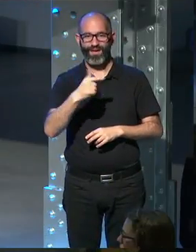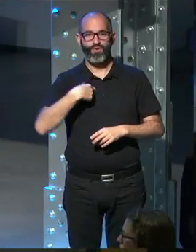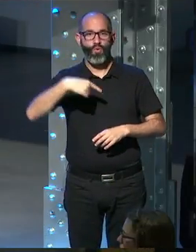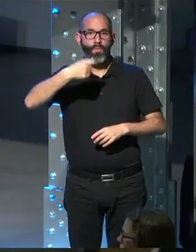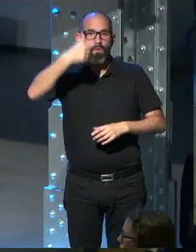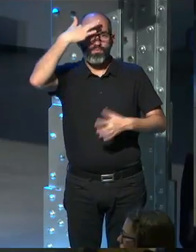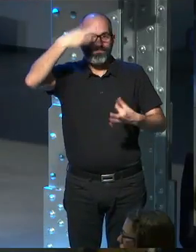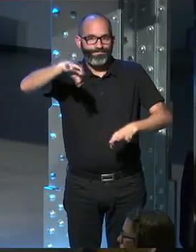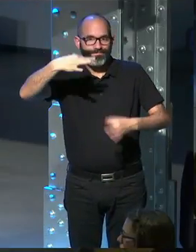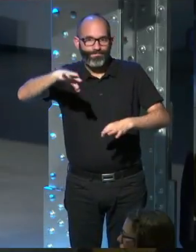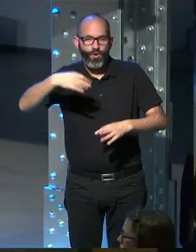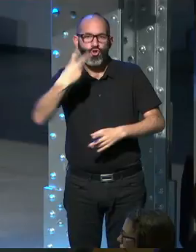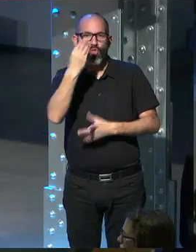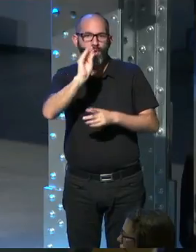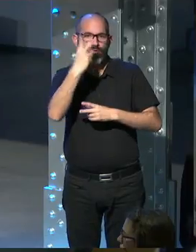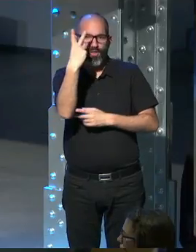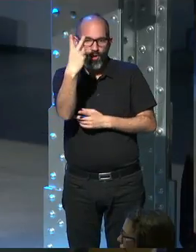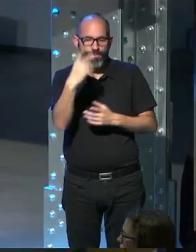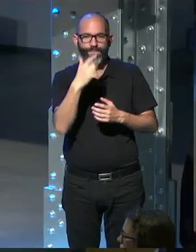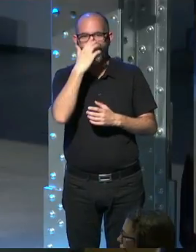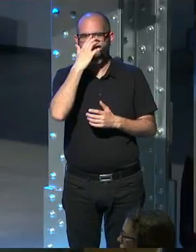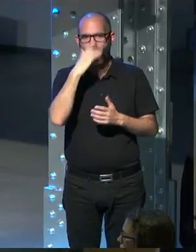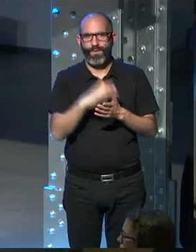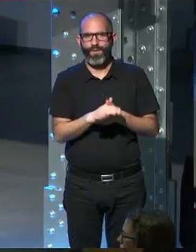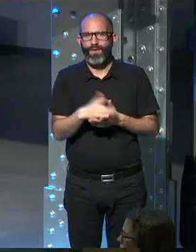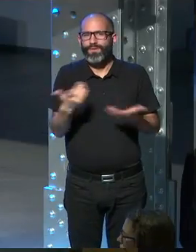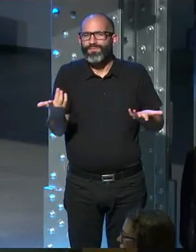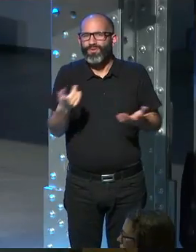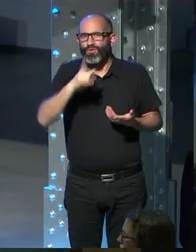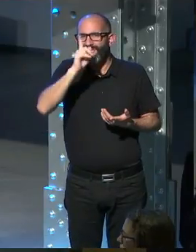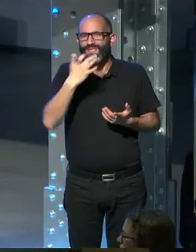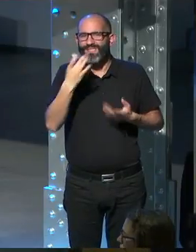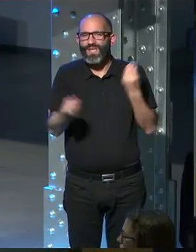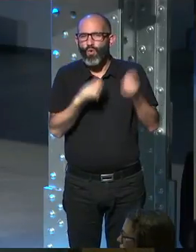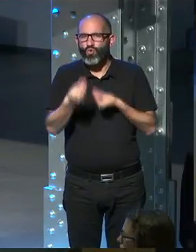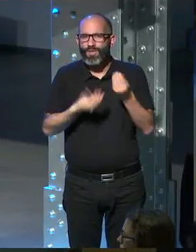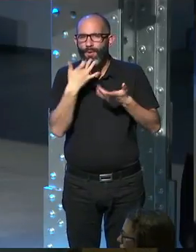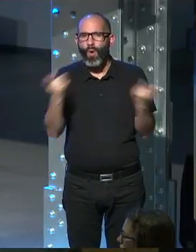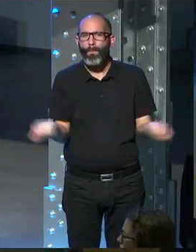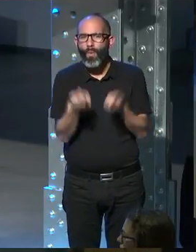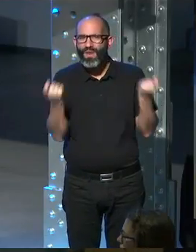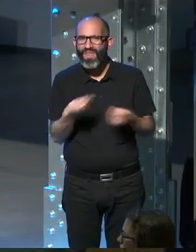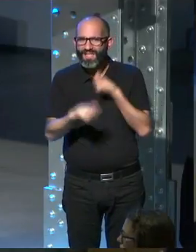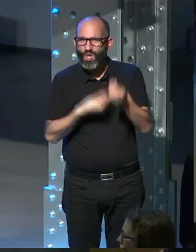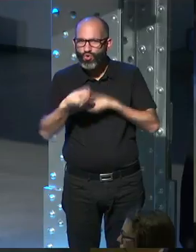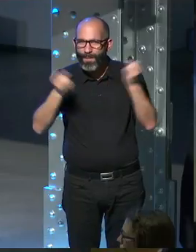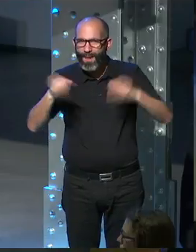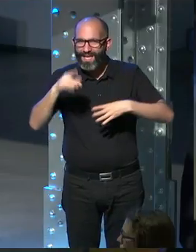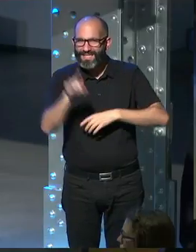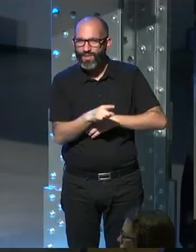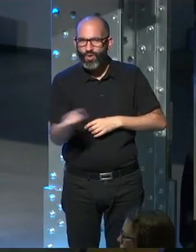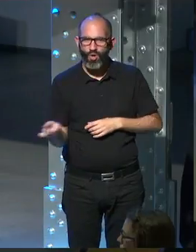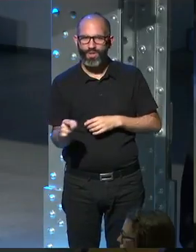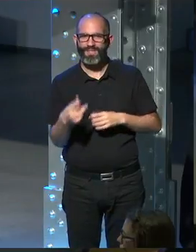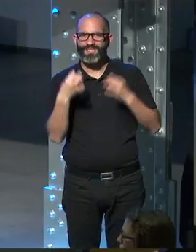ingenuidad, la primera cuestión. Tengo dos cuestiones. De alguna manera se utiliza la magia en la publicidad. En todo lo que es la publicidad siempre hay alguien